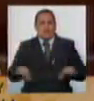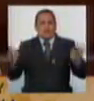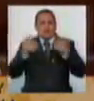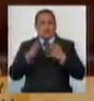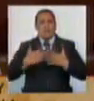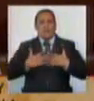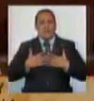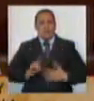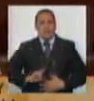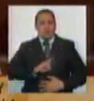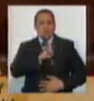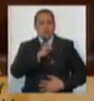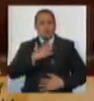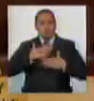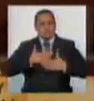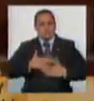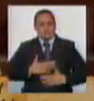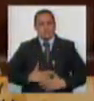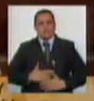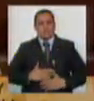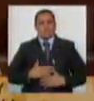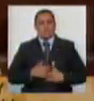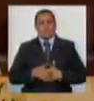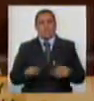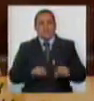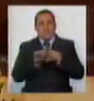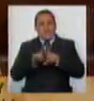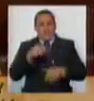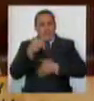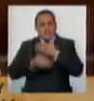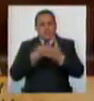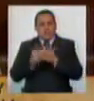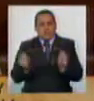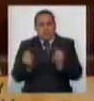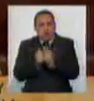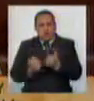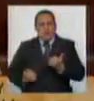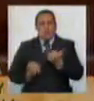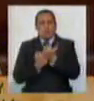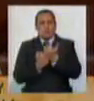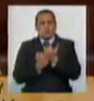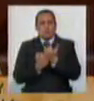de orgullo y de satisfacción. Avanzar de manera sostenida.